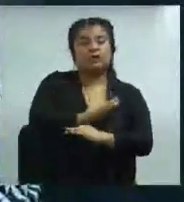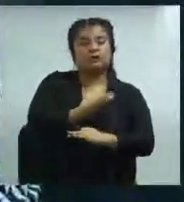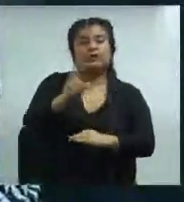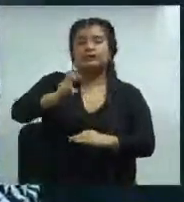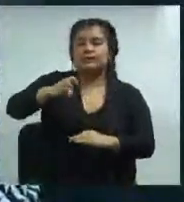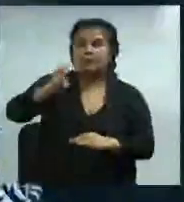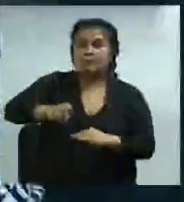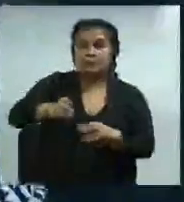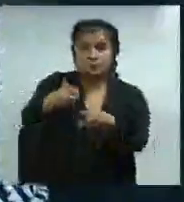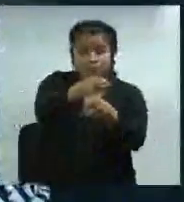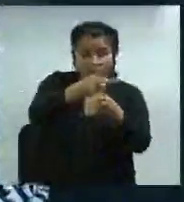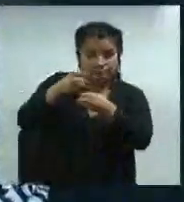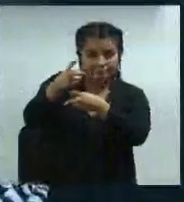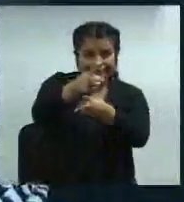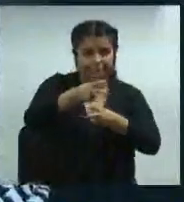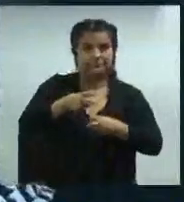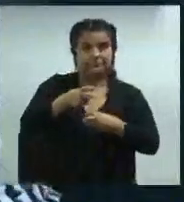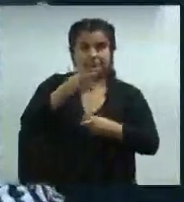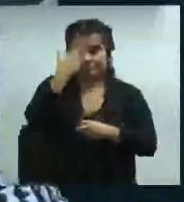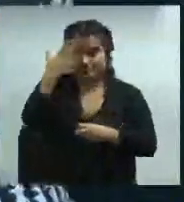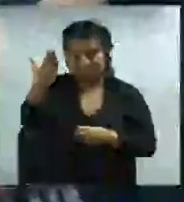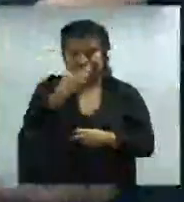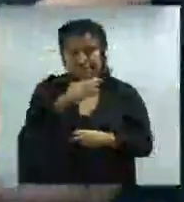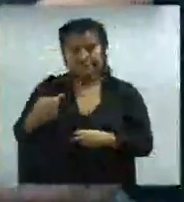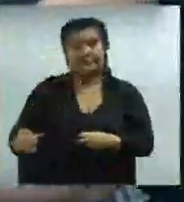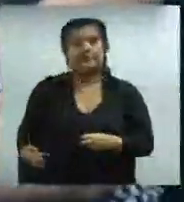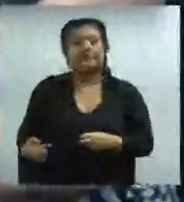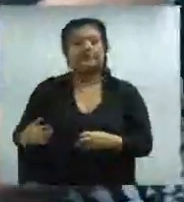legislar. Gracias, señor presidente.